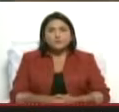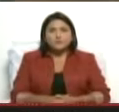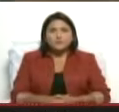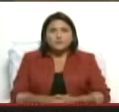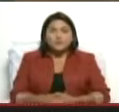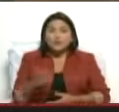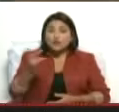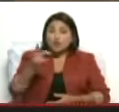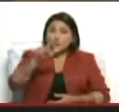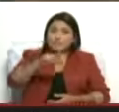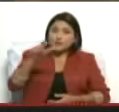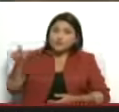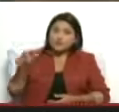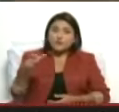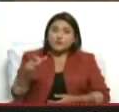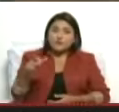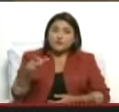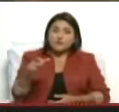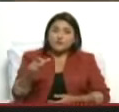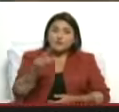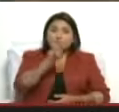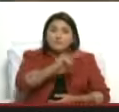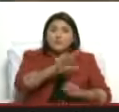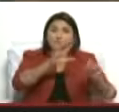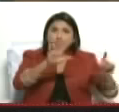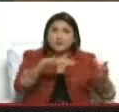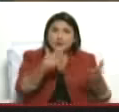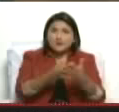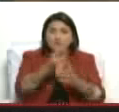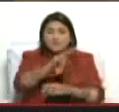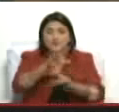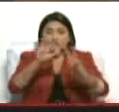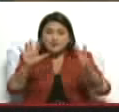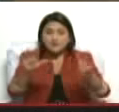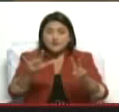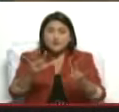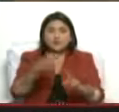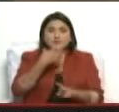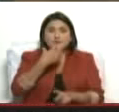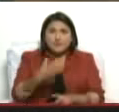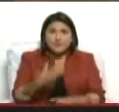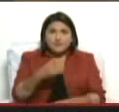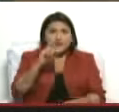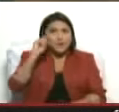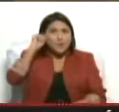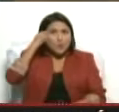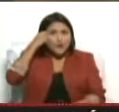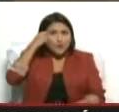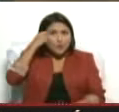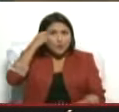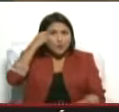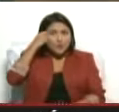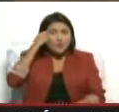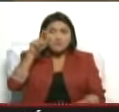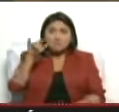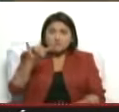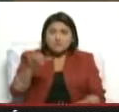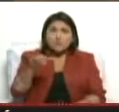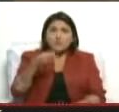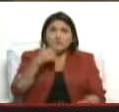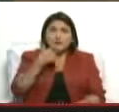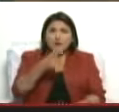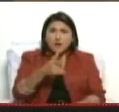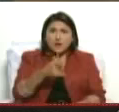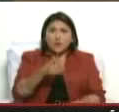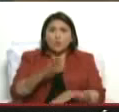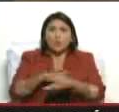personas que entre el 26 y 27 de diciembre primer recuerdo ellos mismos